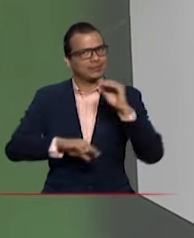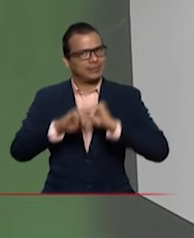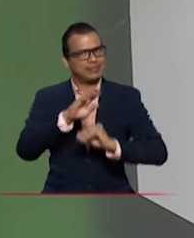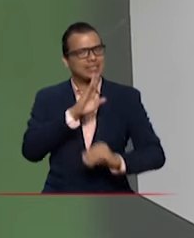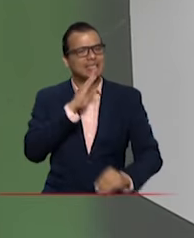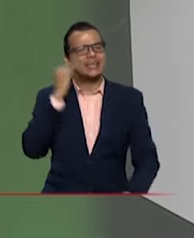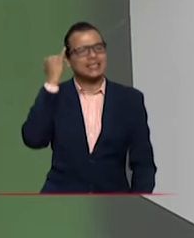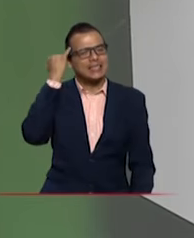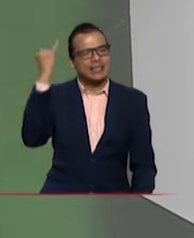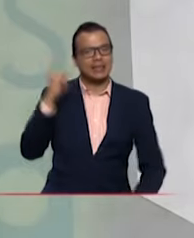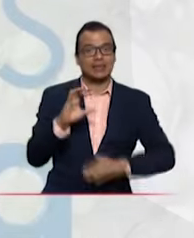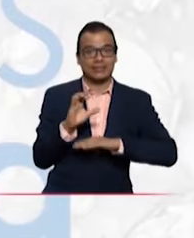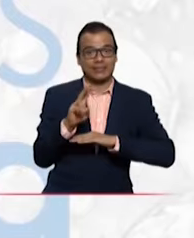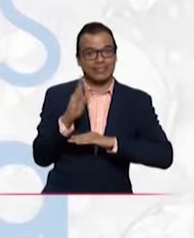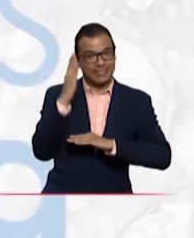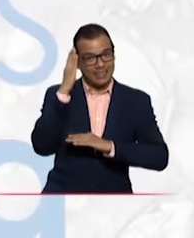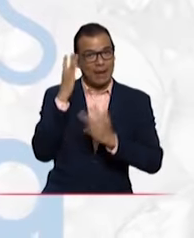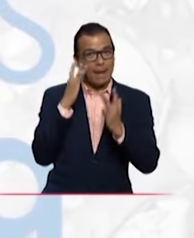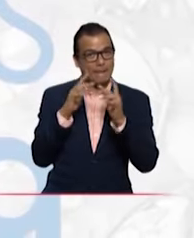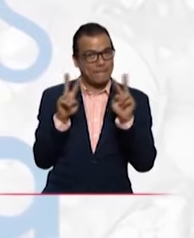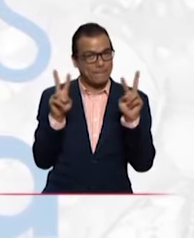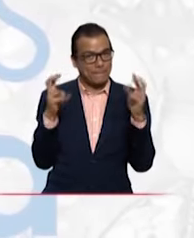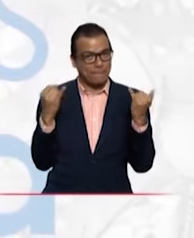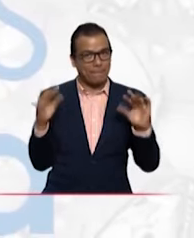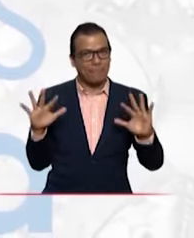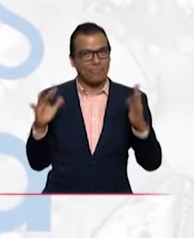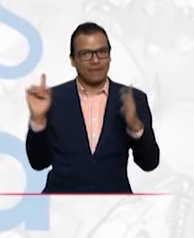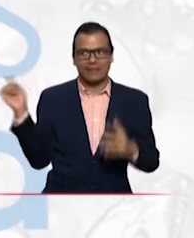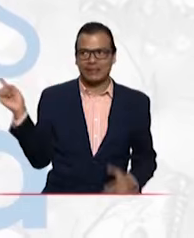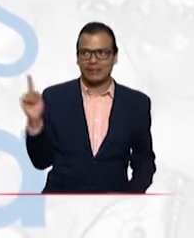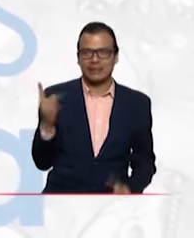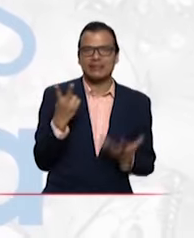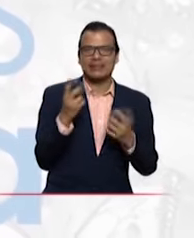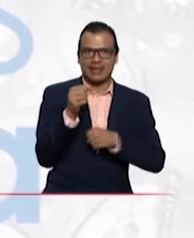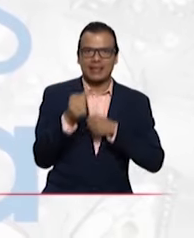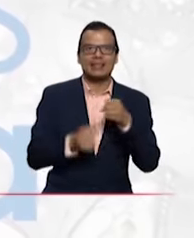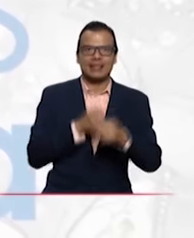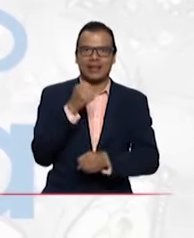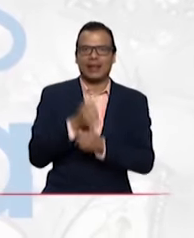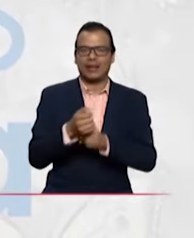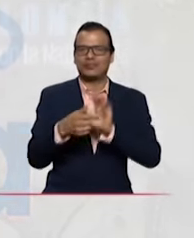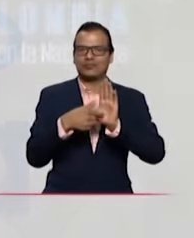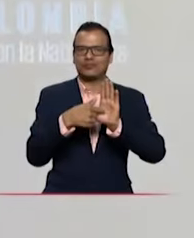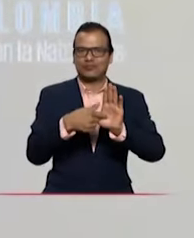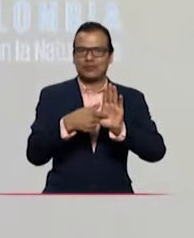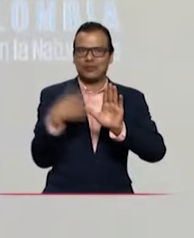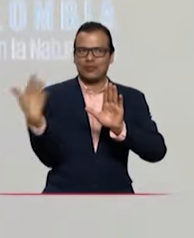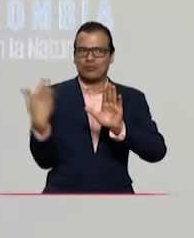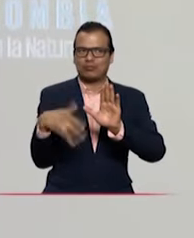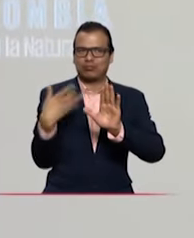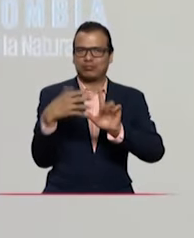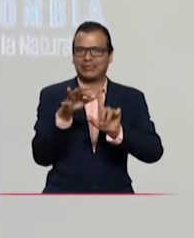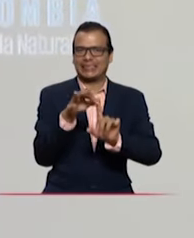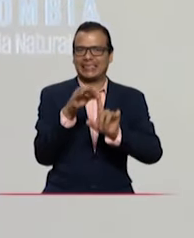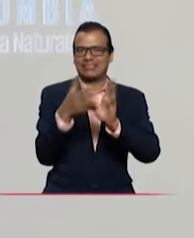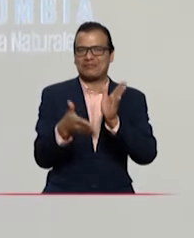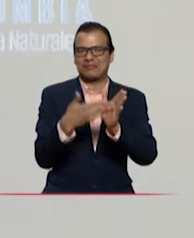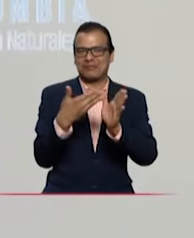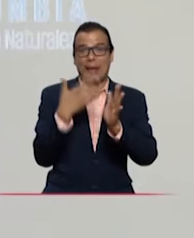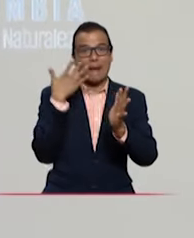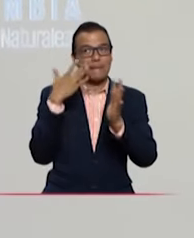dónde descargarla. La guía más completa de mariposas del planeta acaba de ser lanzada en una edición especial con motivo